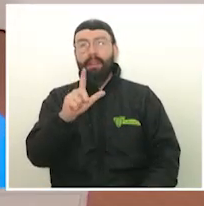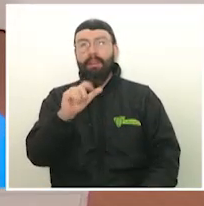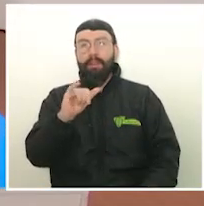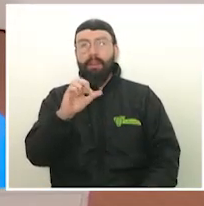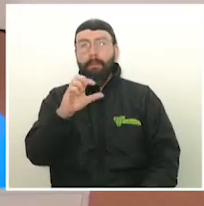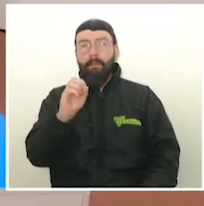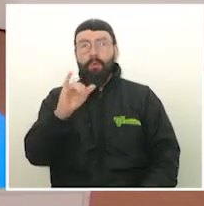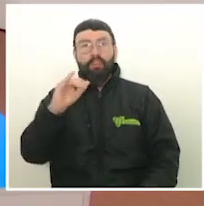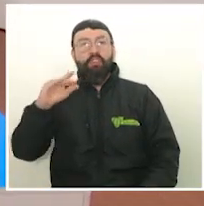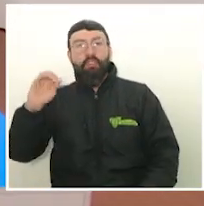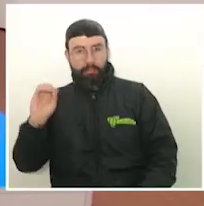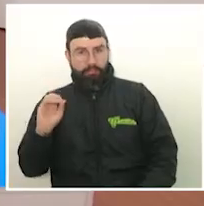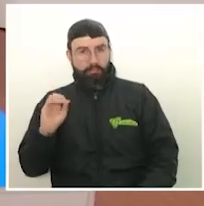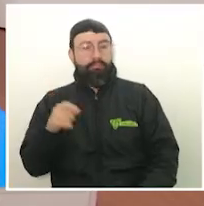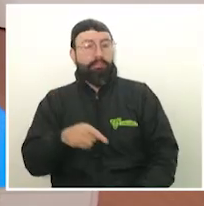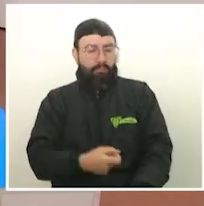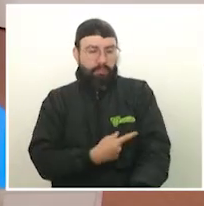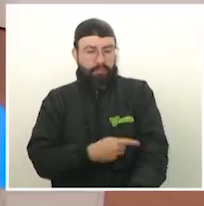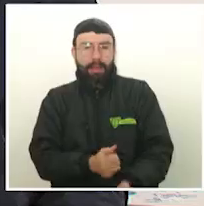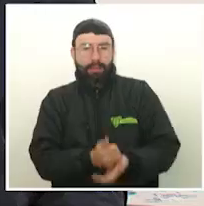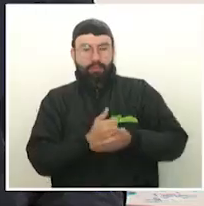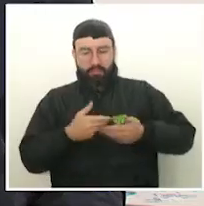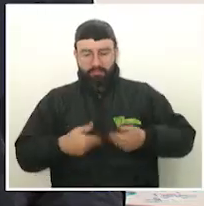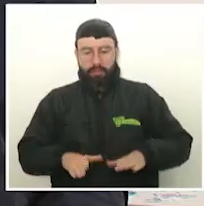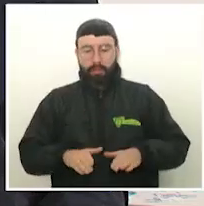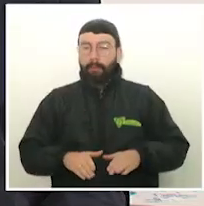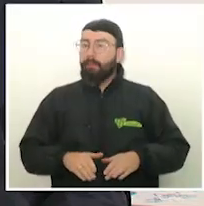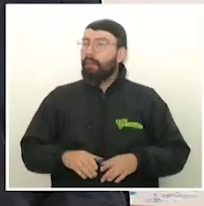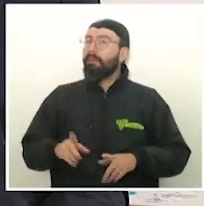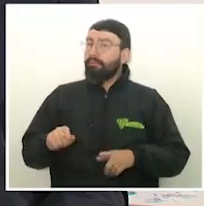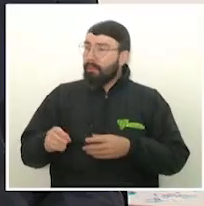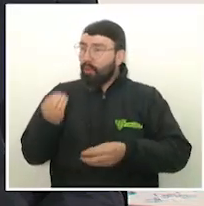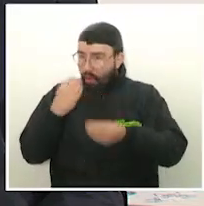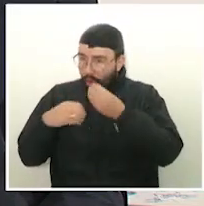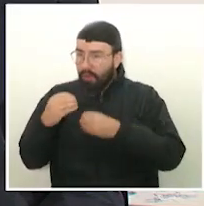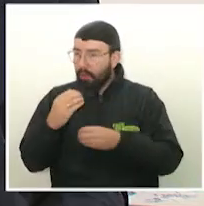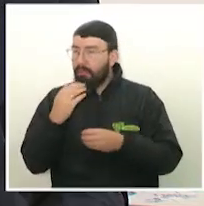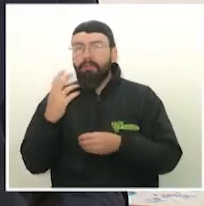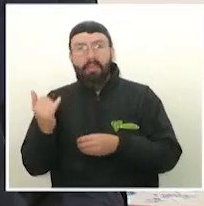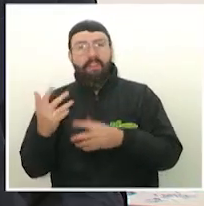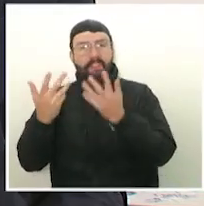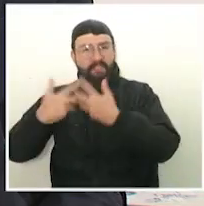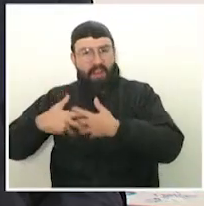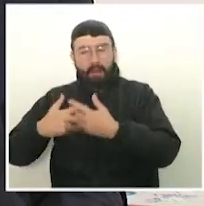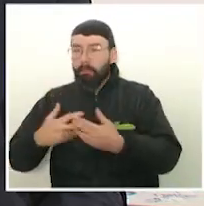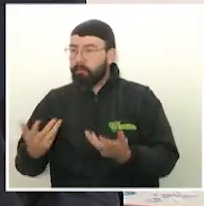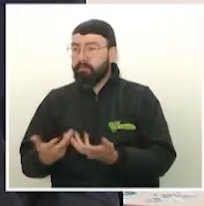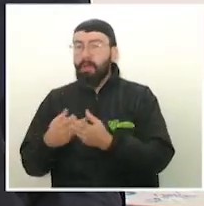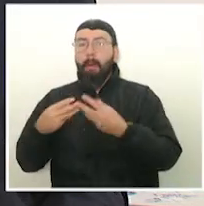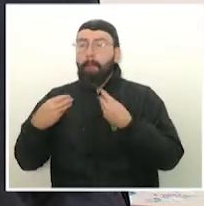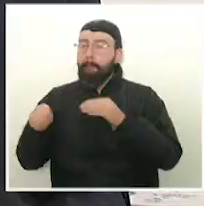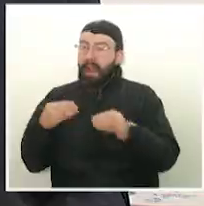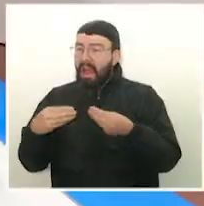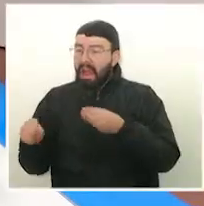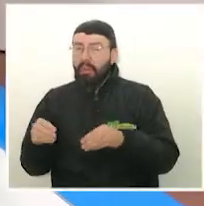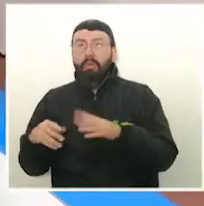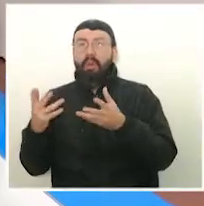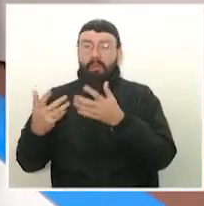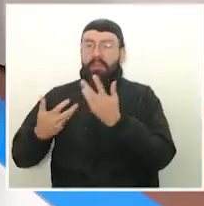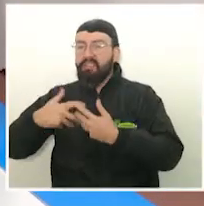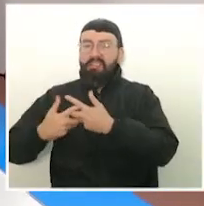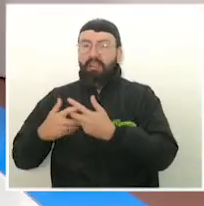es que en las fábricas no sabemos cómo están llevando todos los empaques, ¿cierto? en plástico, cómo fue el transporte en los